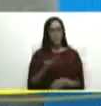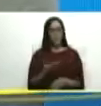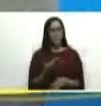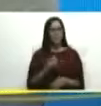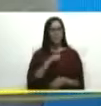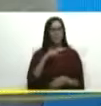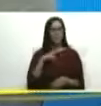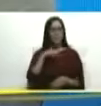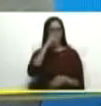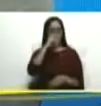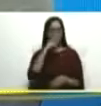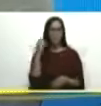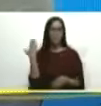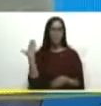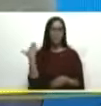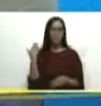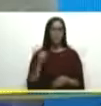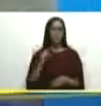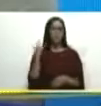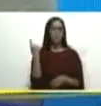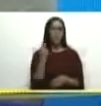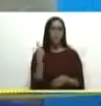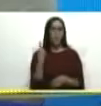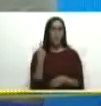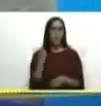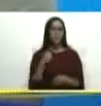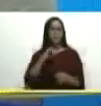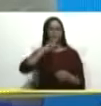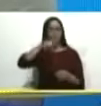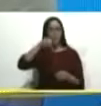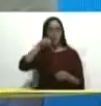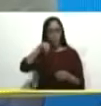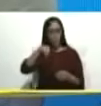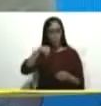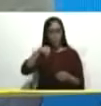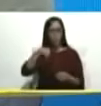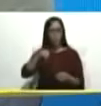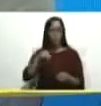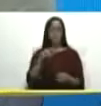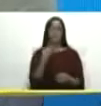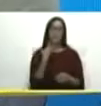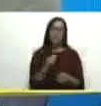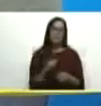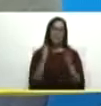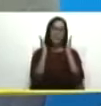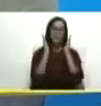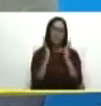Nosotros el año pasado solamente entre junio y diciembre atendimos en persona, yo en lo